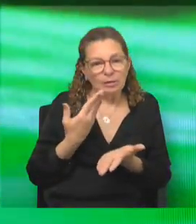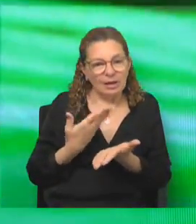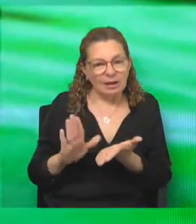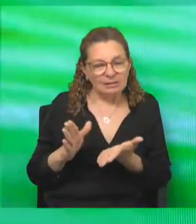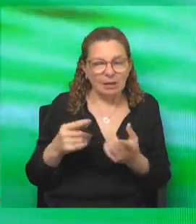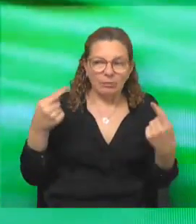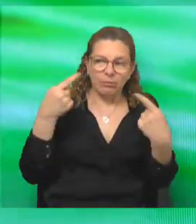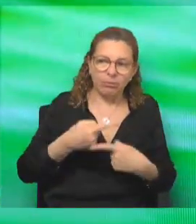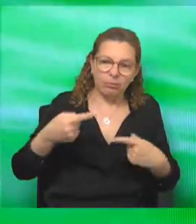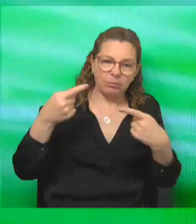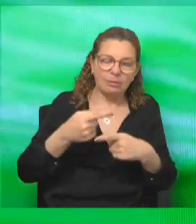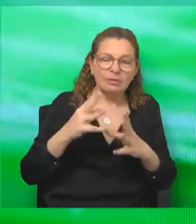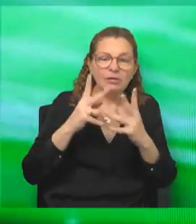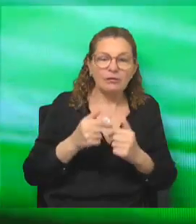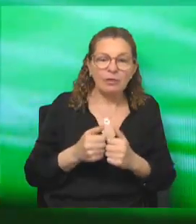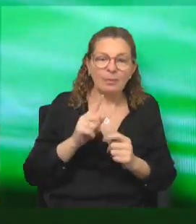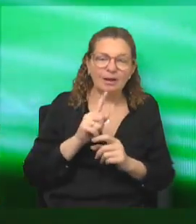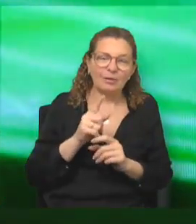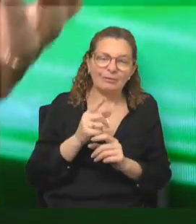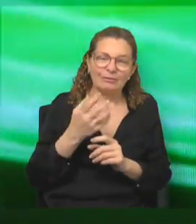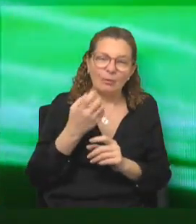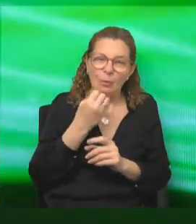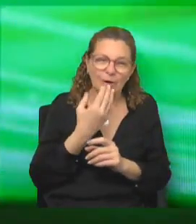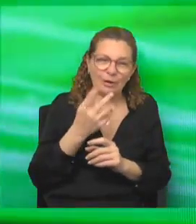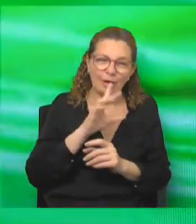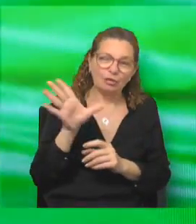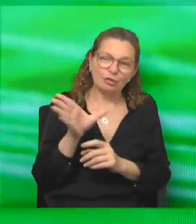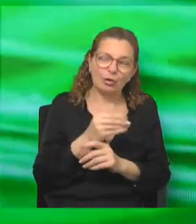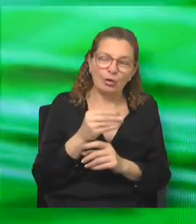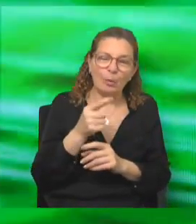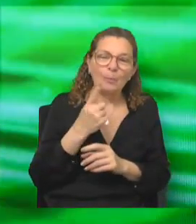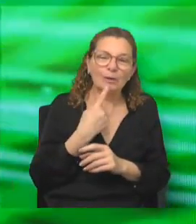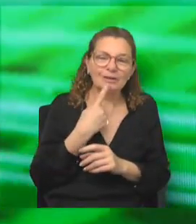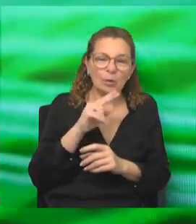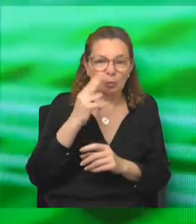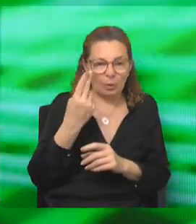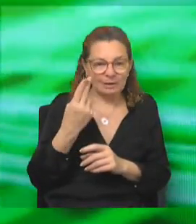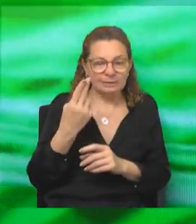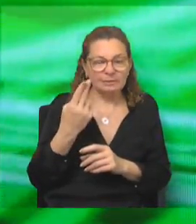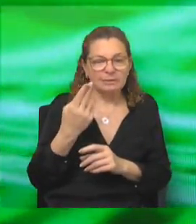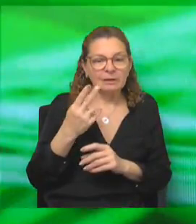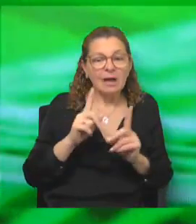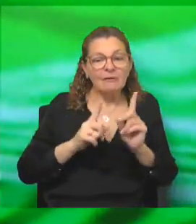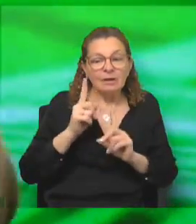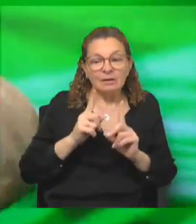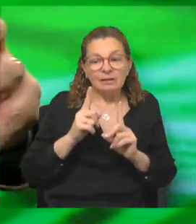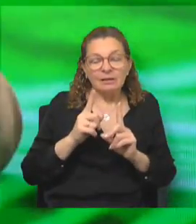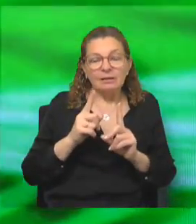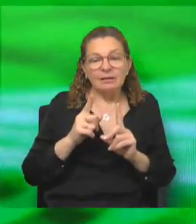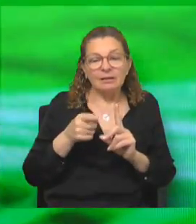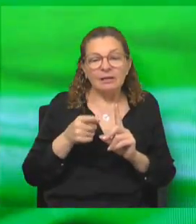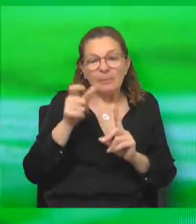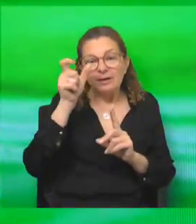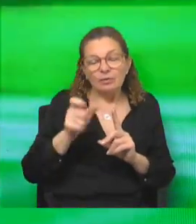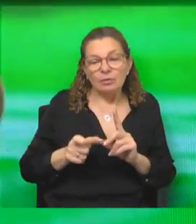cuestionando a veces de manera indebida a todos los políticos del país este y a veces de repente esas